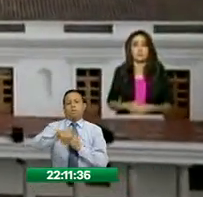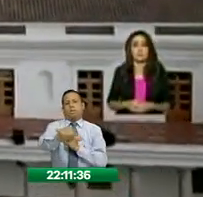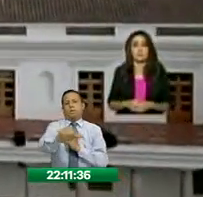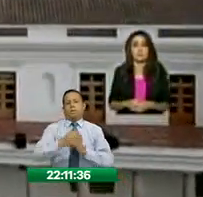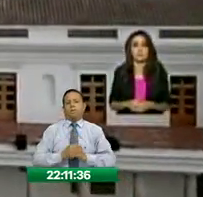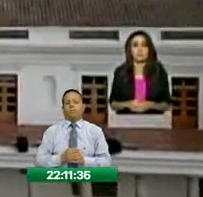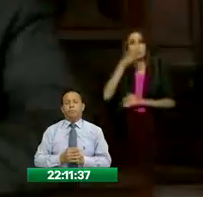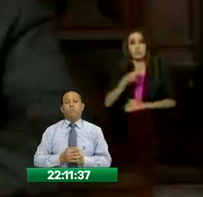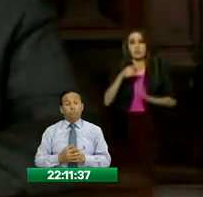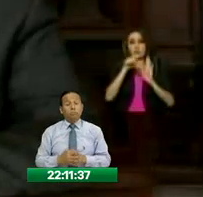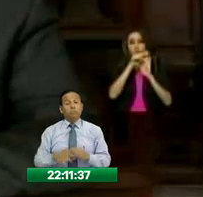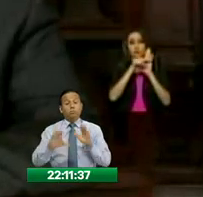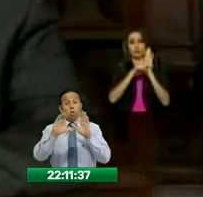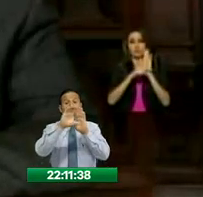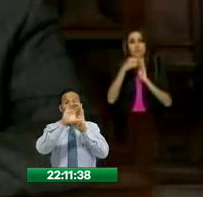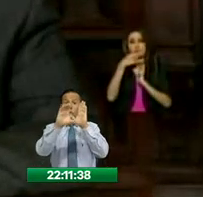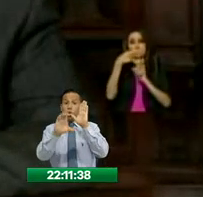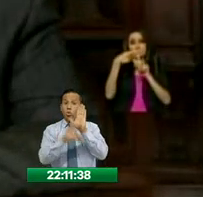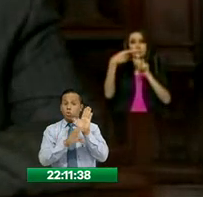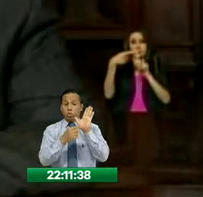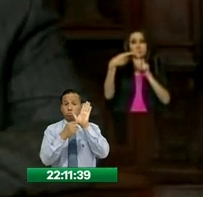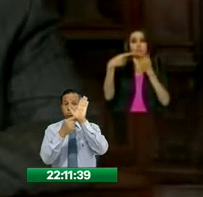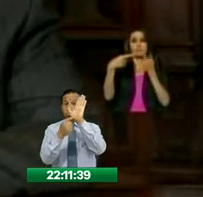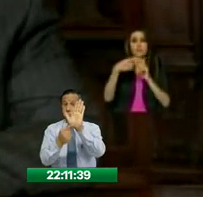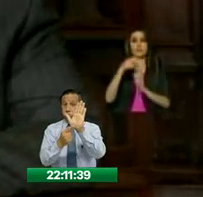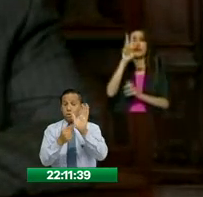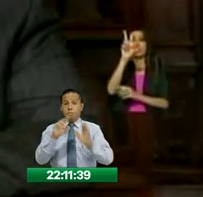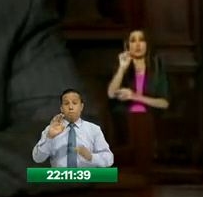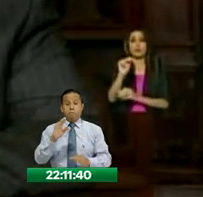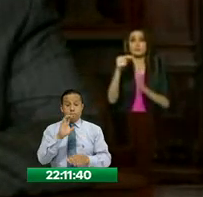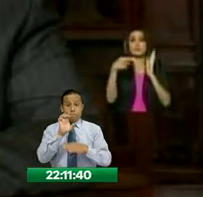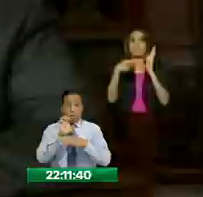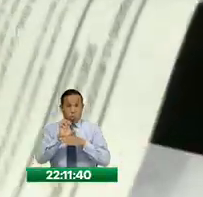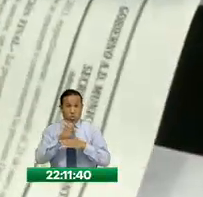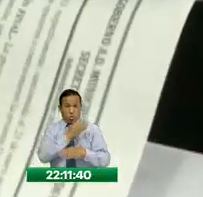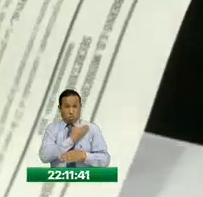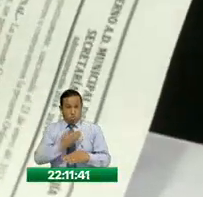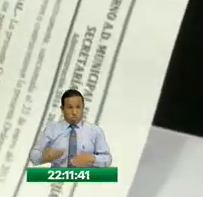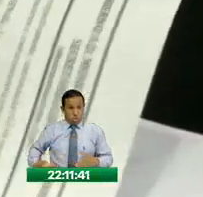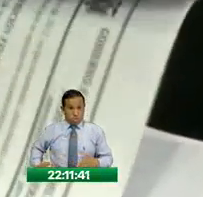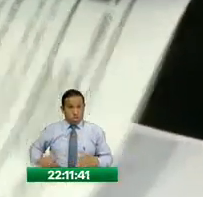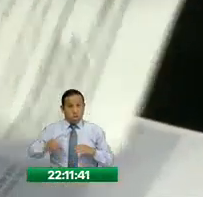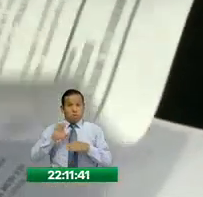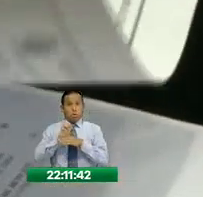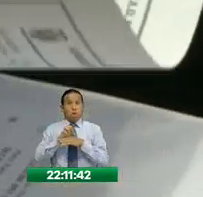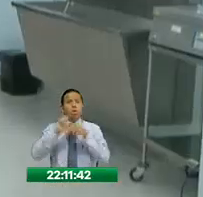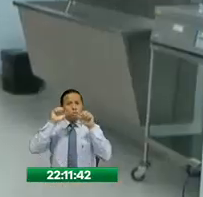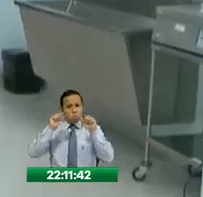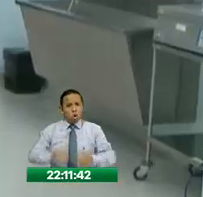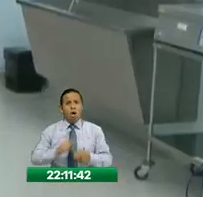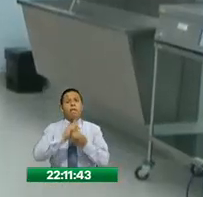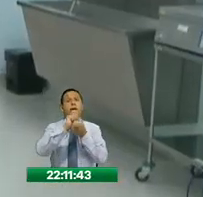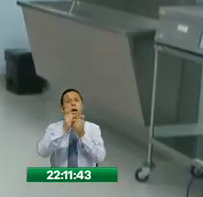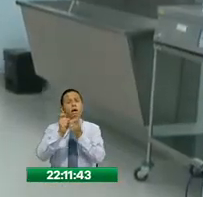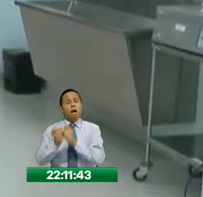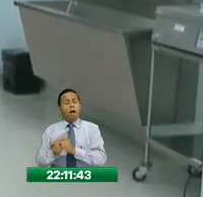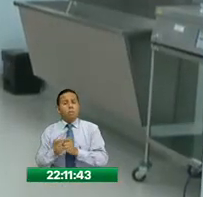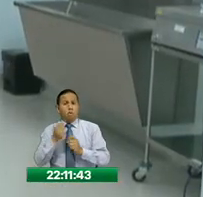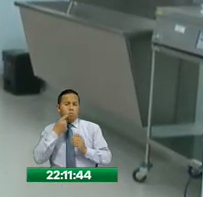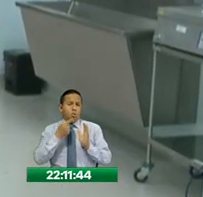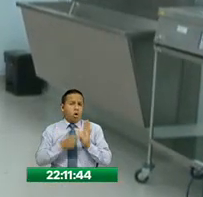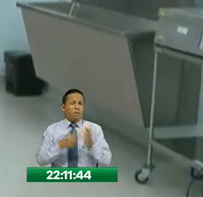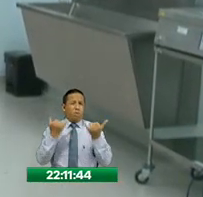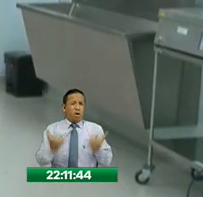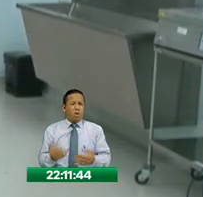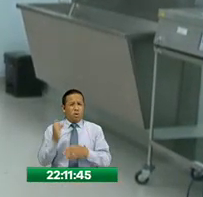que la Constitución lo permita y el presidente de la República puede renovar el estado de excepción las veces que considere necesarias. Y hoy por hoy la crisis